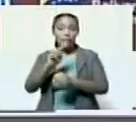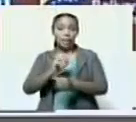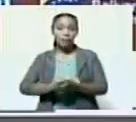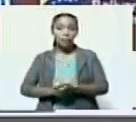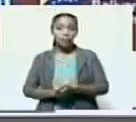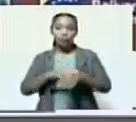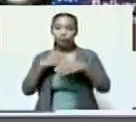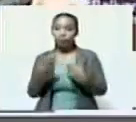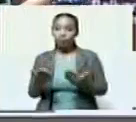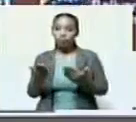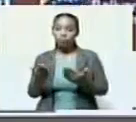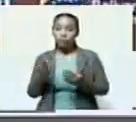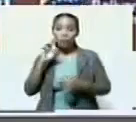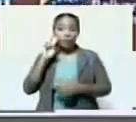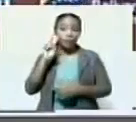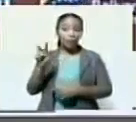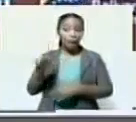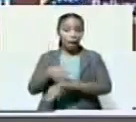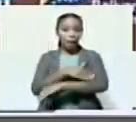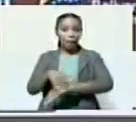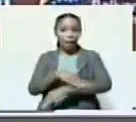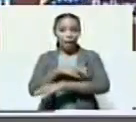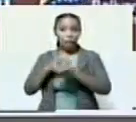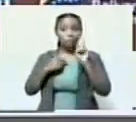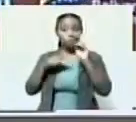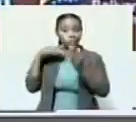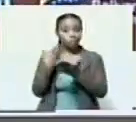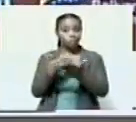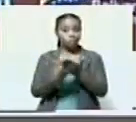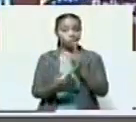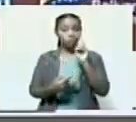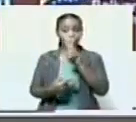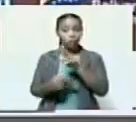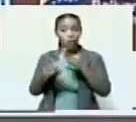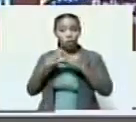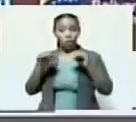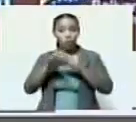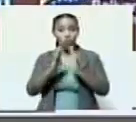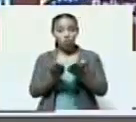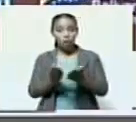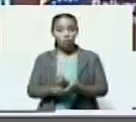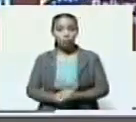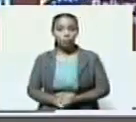que se ve pues en las calles, que es visible para todo el mundo.